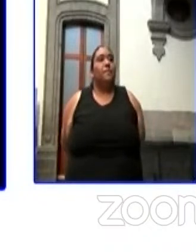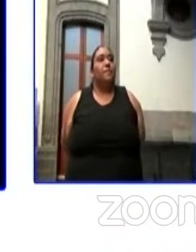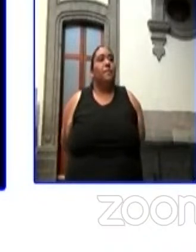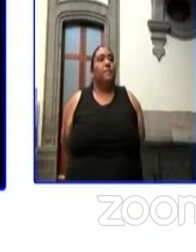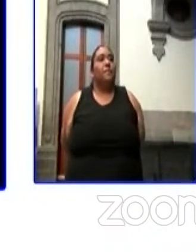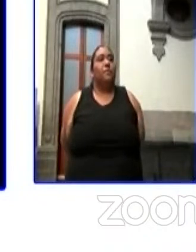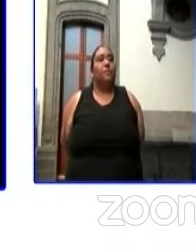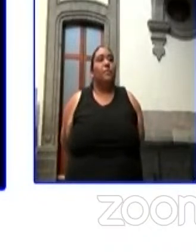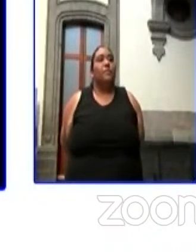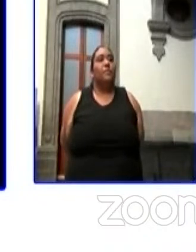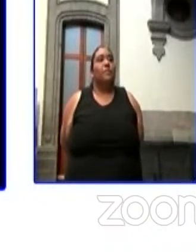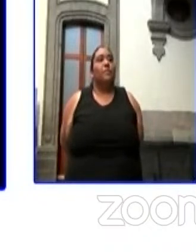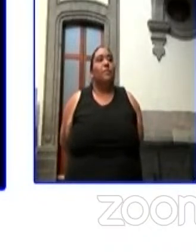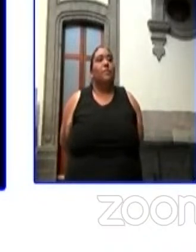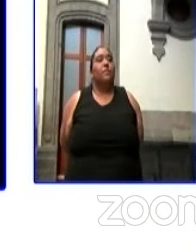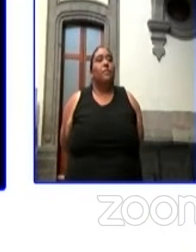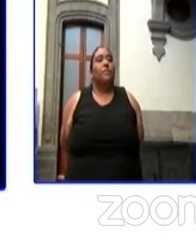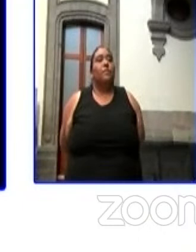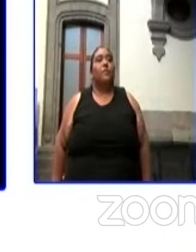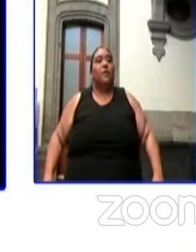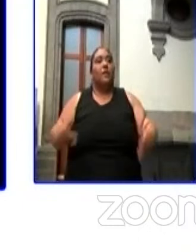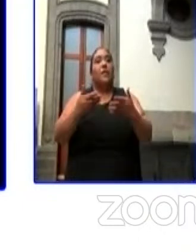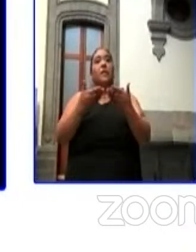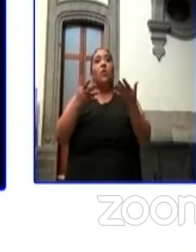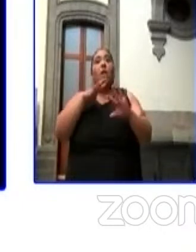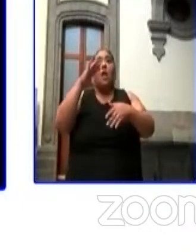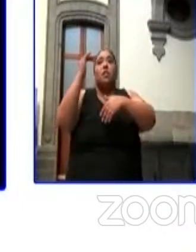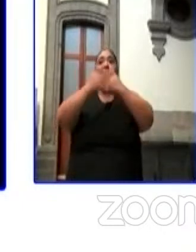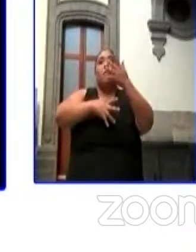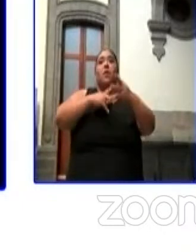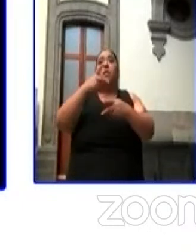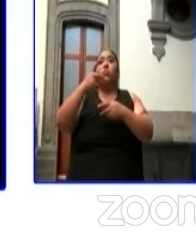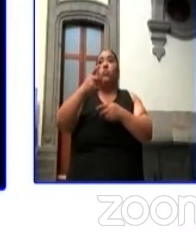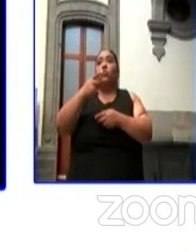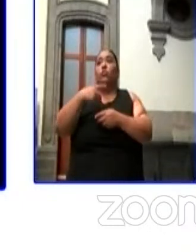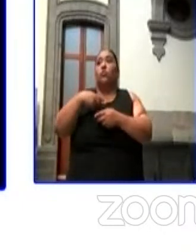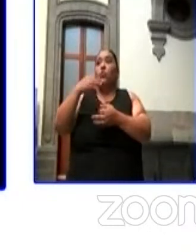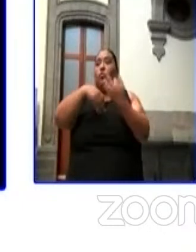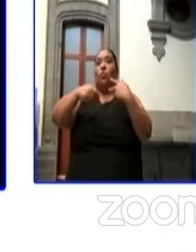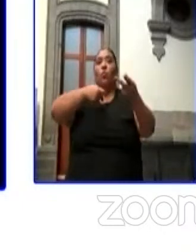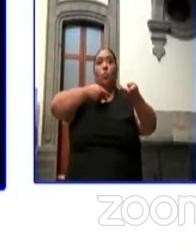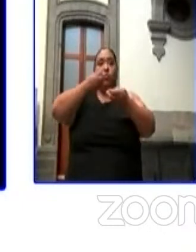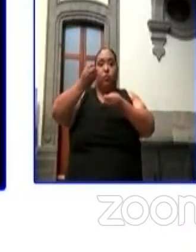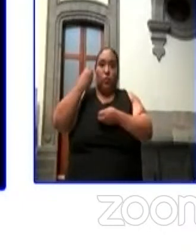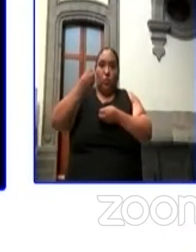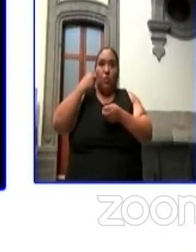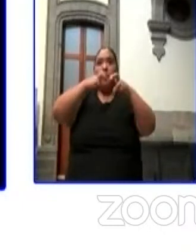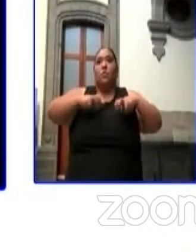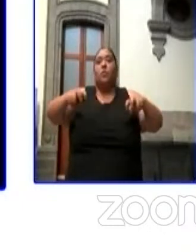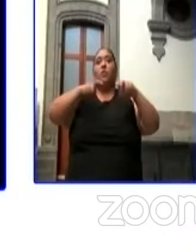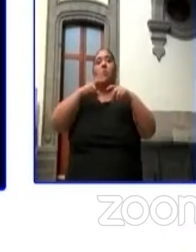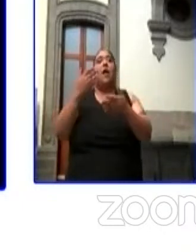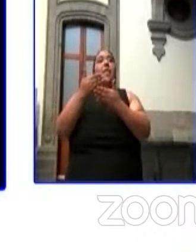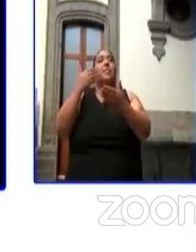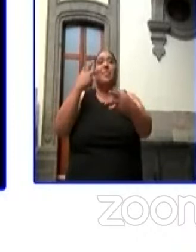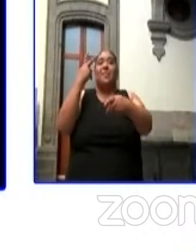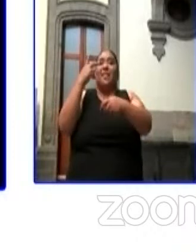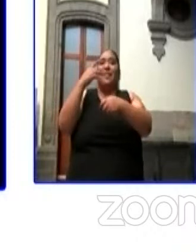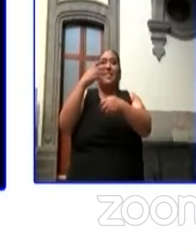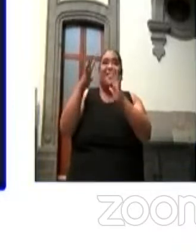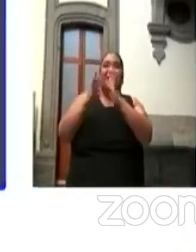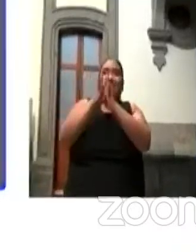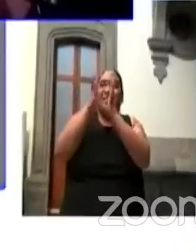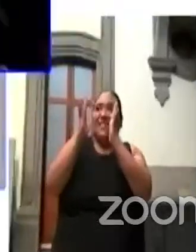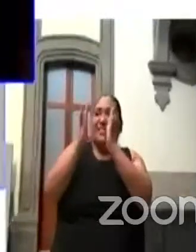Es así como despedimos la intervención de nuestras distinguidas invitadas, no sin antes agradecer su participación en el desarrollo de